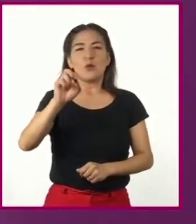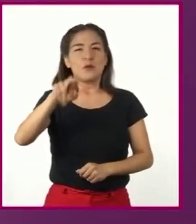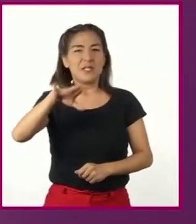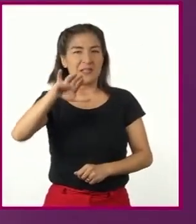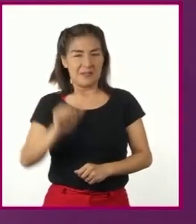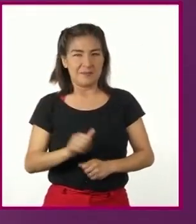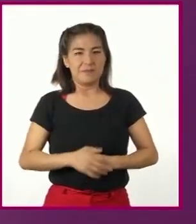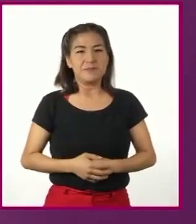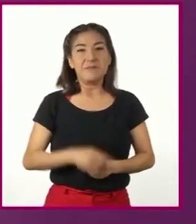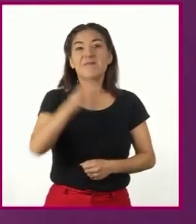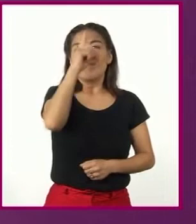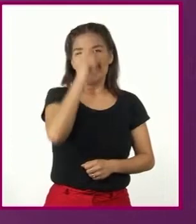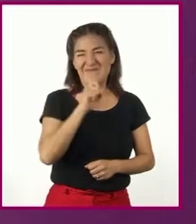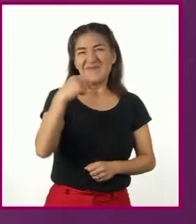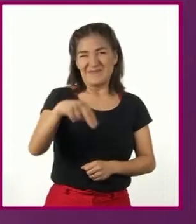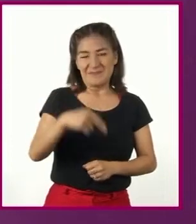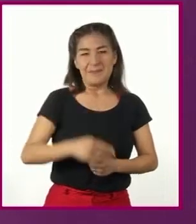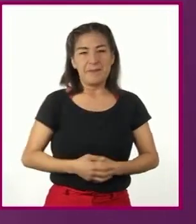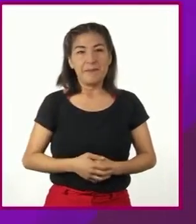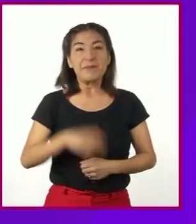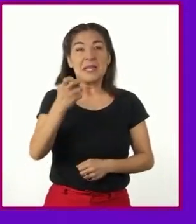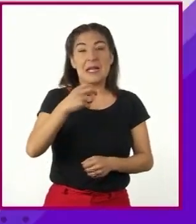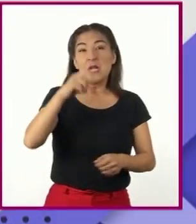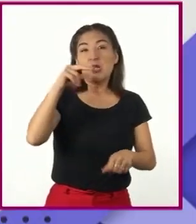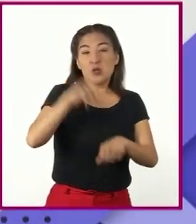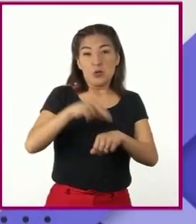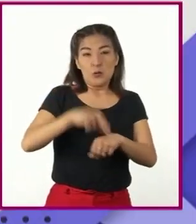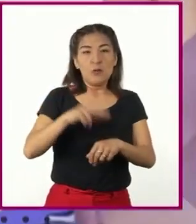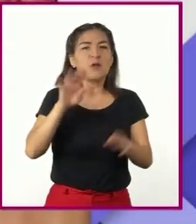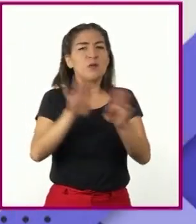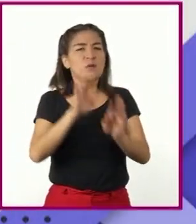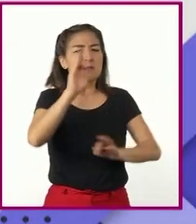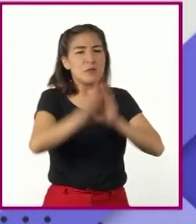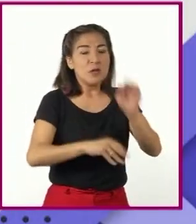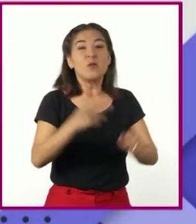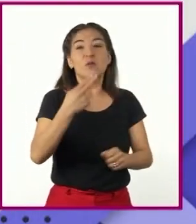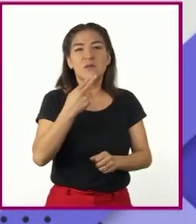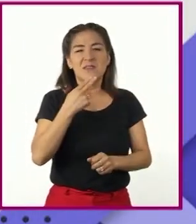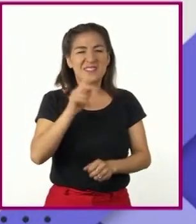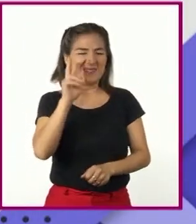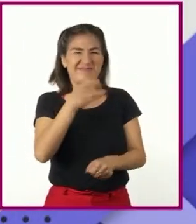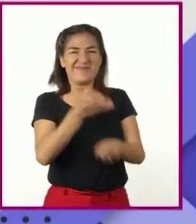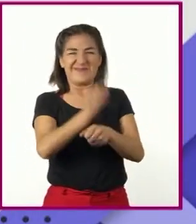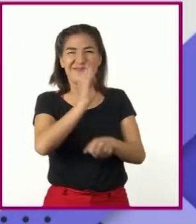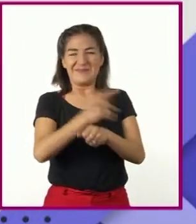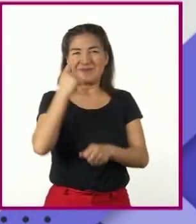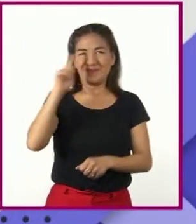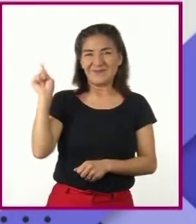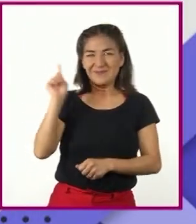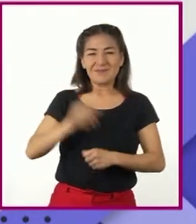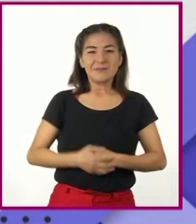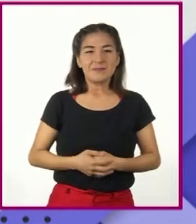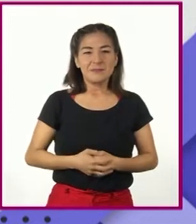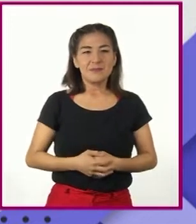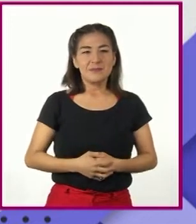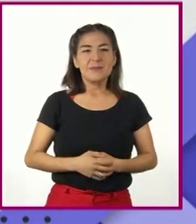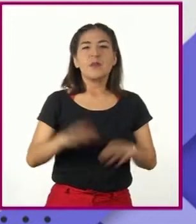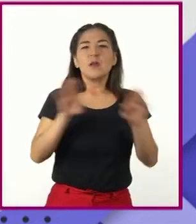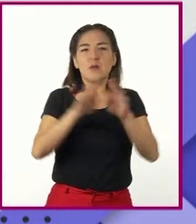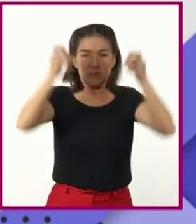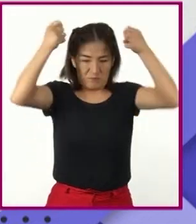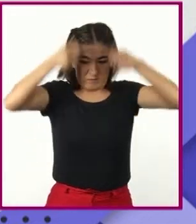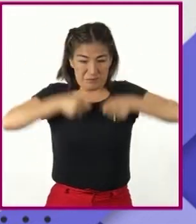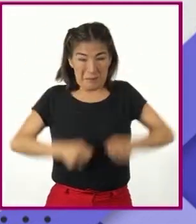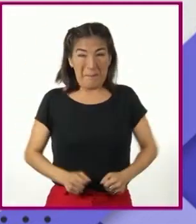XIV, los doctores que atendieron a los enfermos con peste utilizaban un curioso atuendo. Vestían con una túnica de piel